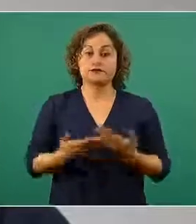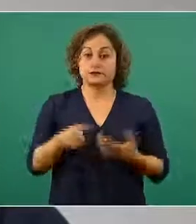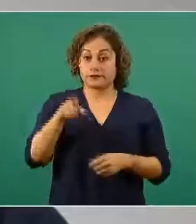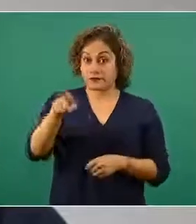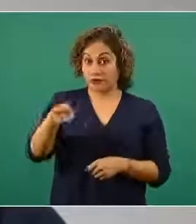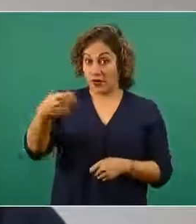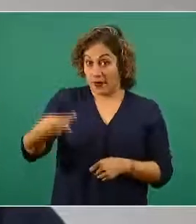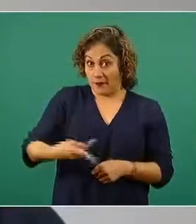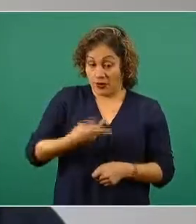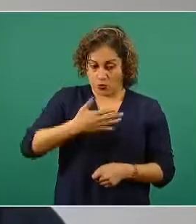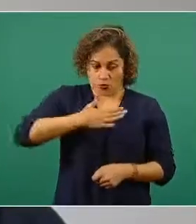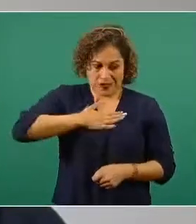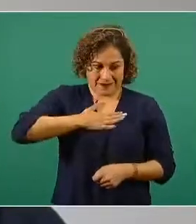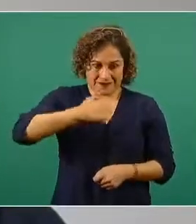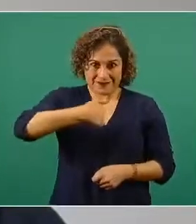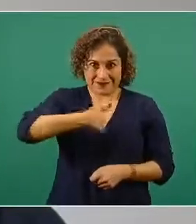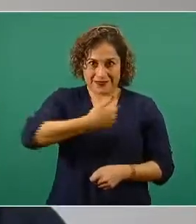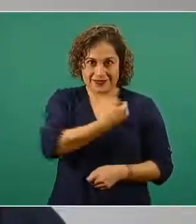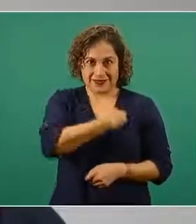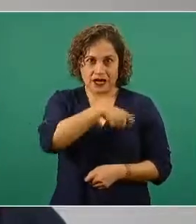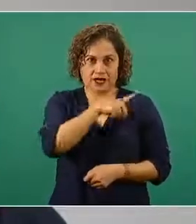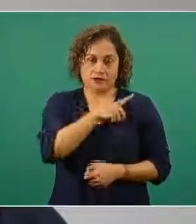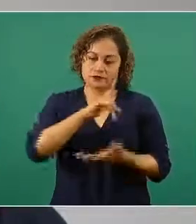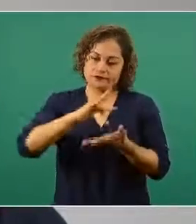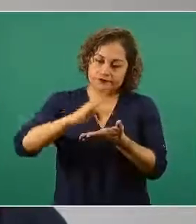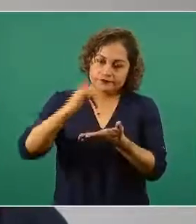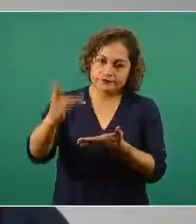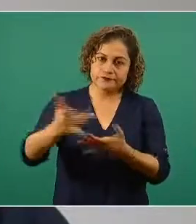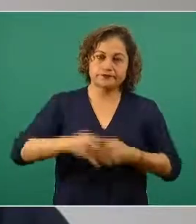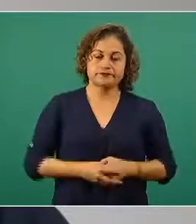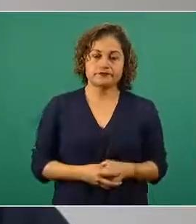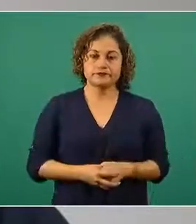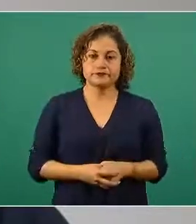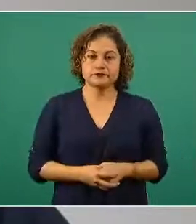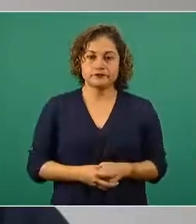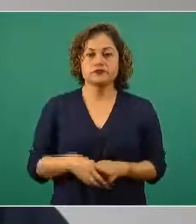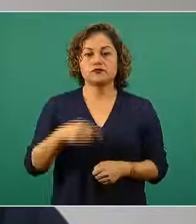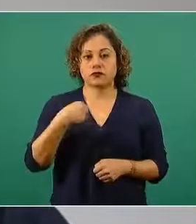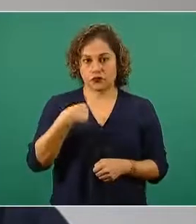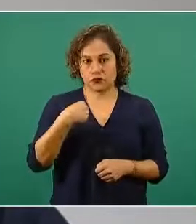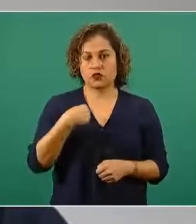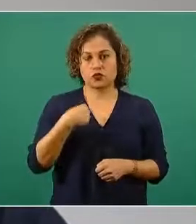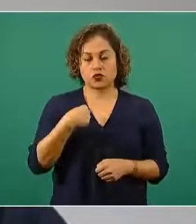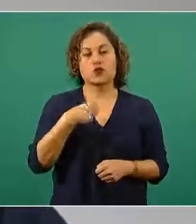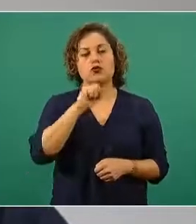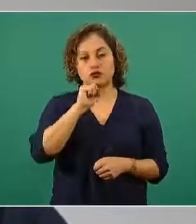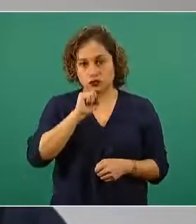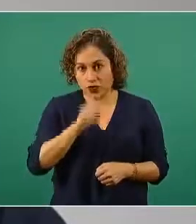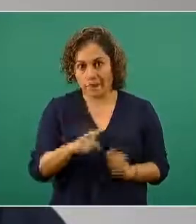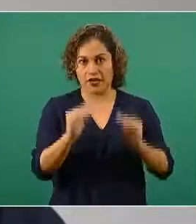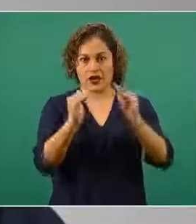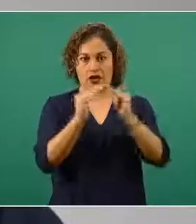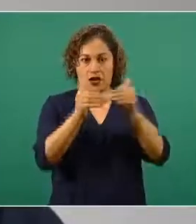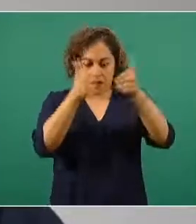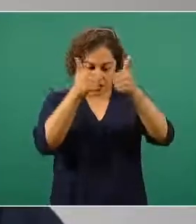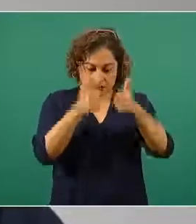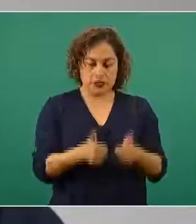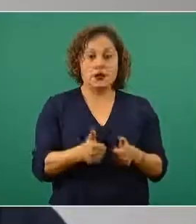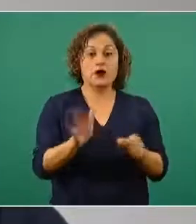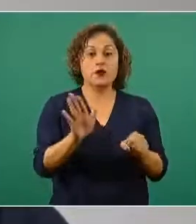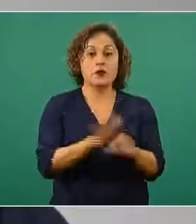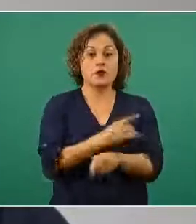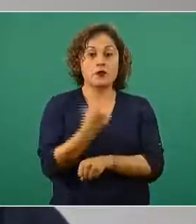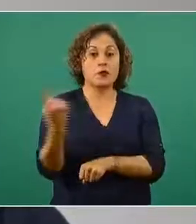por mi persona. En mi caso, yo estaré también realizando autorresguardo domiciliario por efectos de que